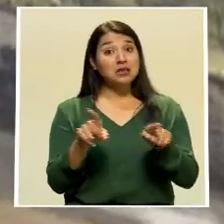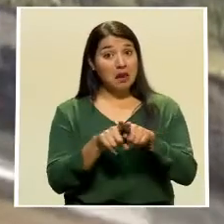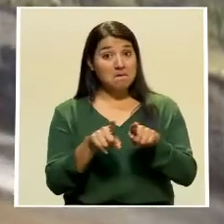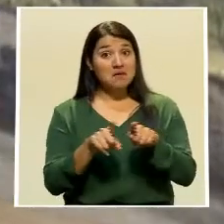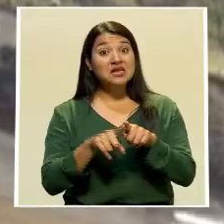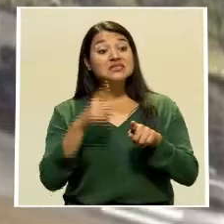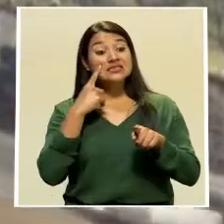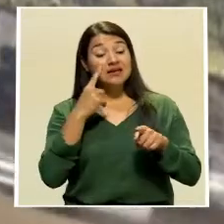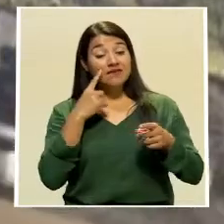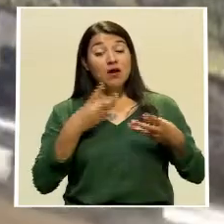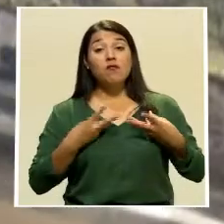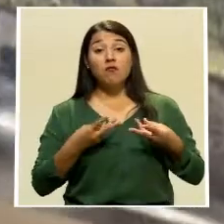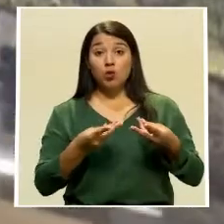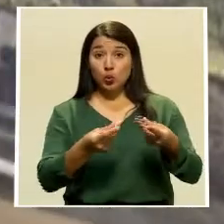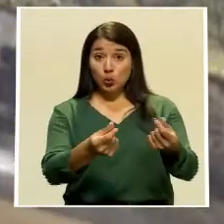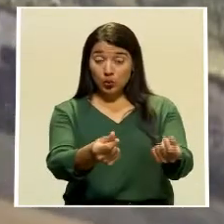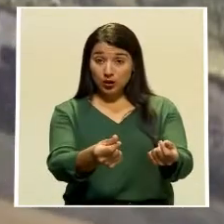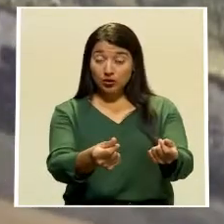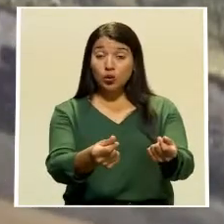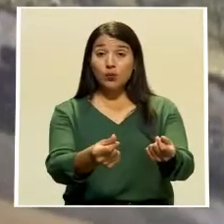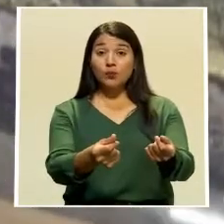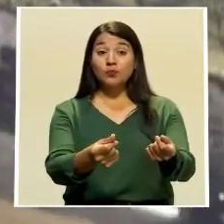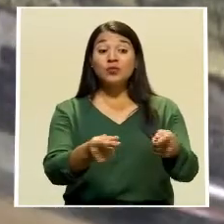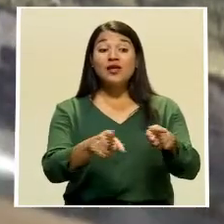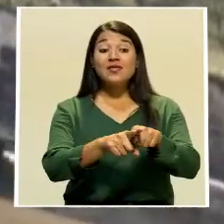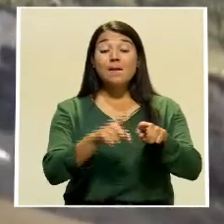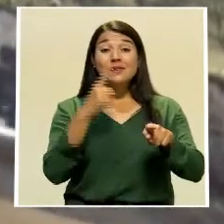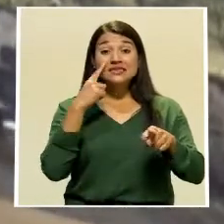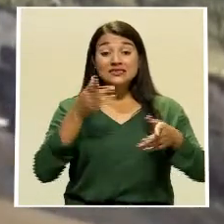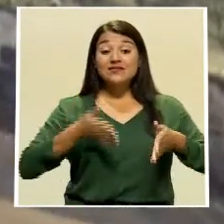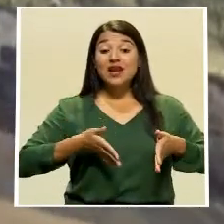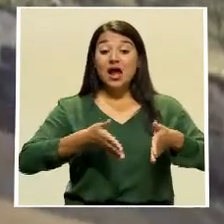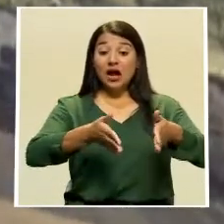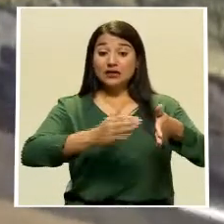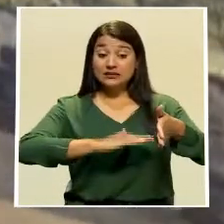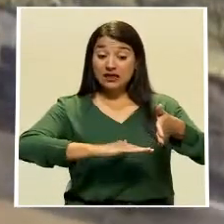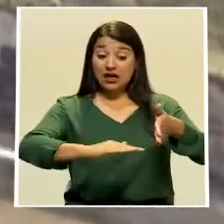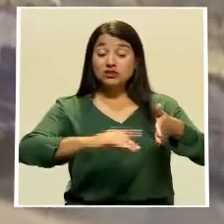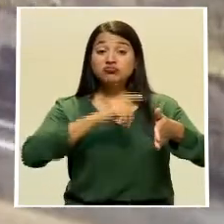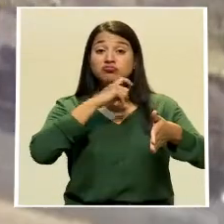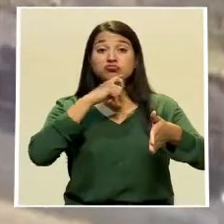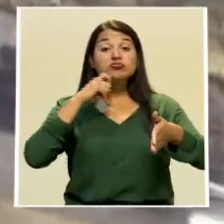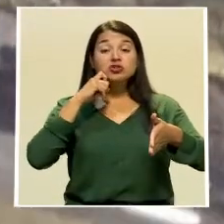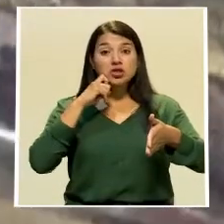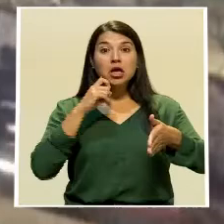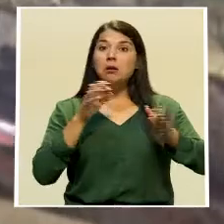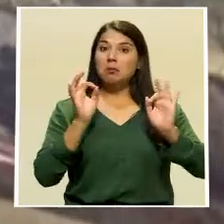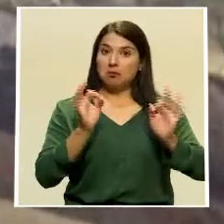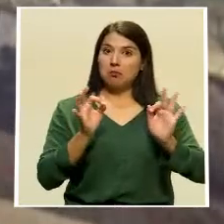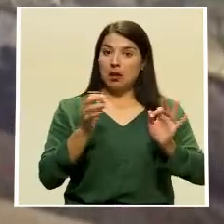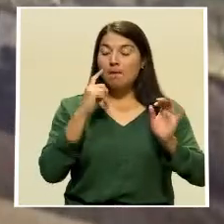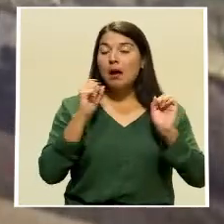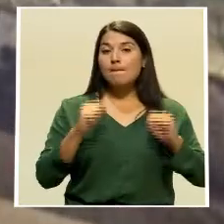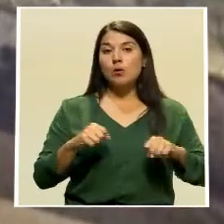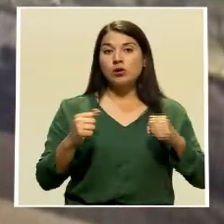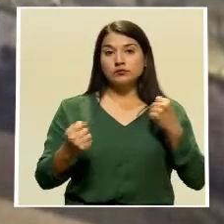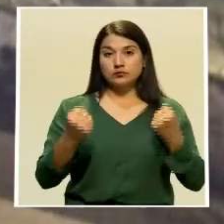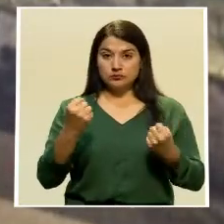ve fluido, la superficie de rodaje está seca, son buenas condiciones para